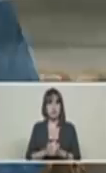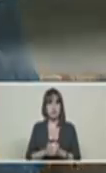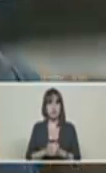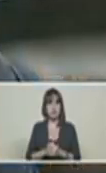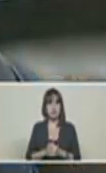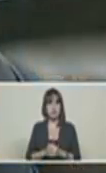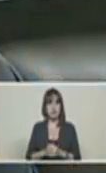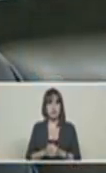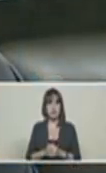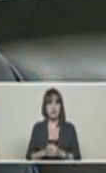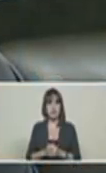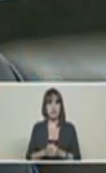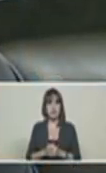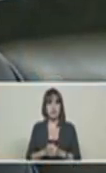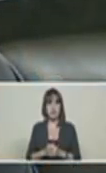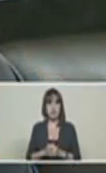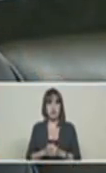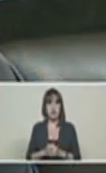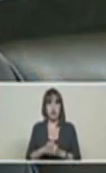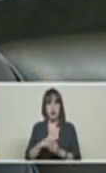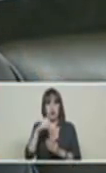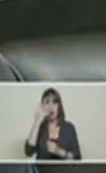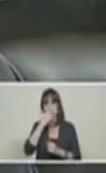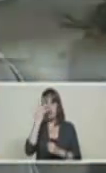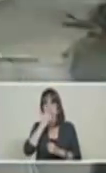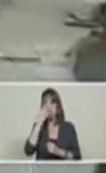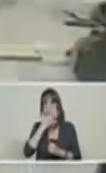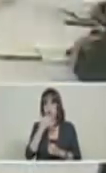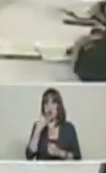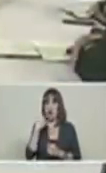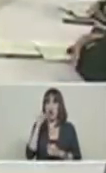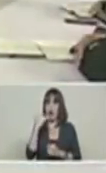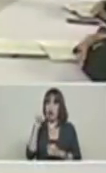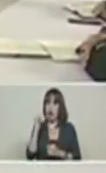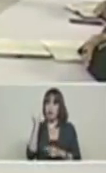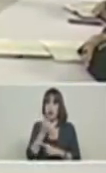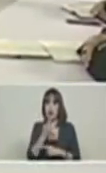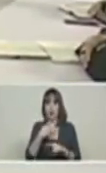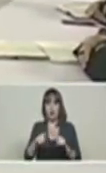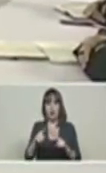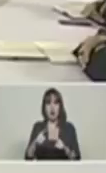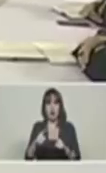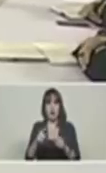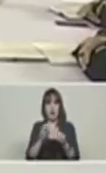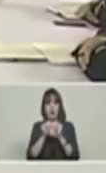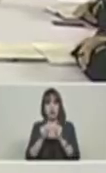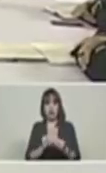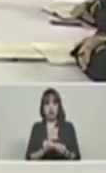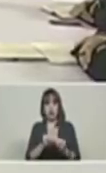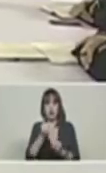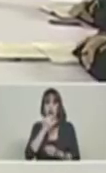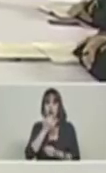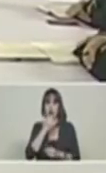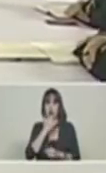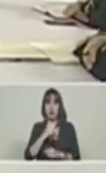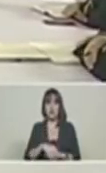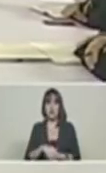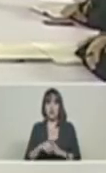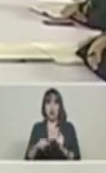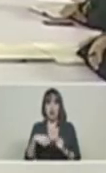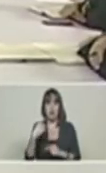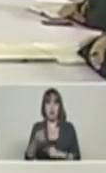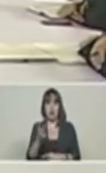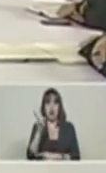Son perturbaciones que hay y hay que corregir. He ordenado una reunión mañana